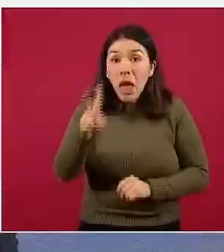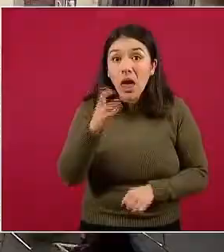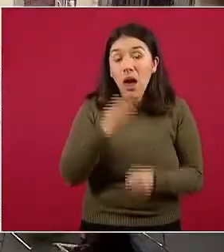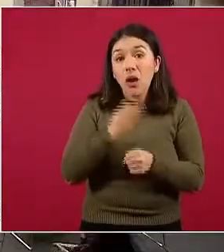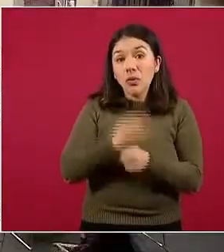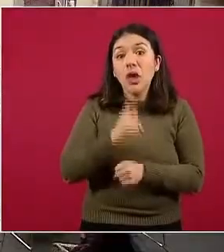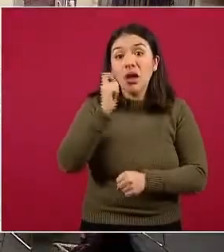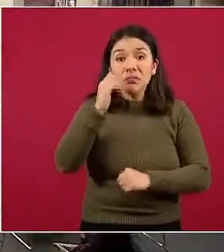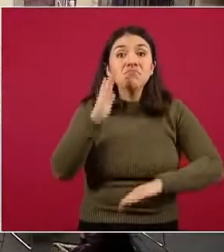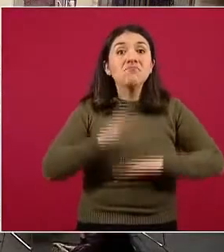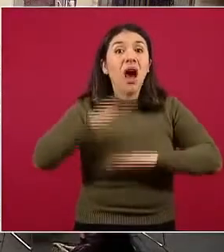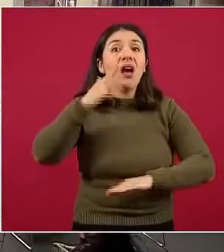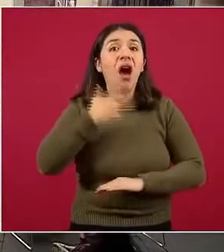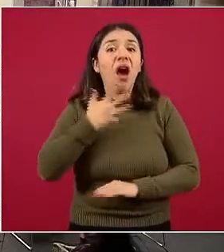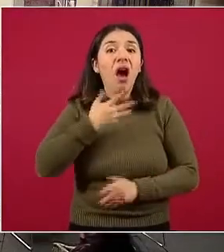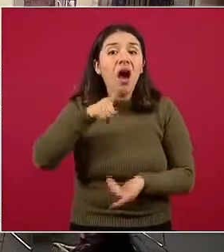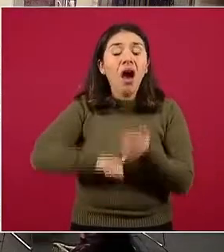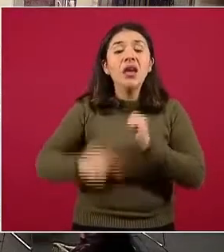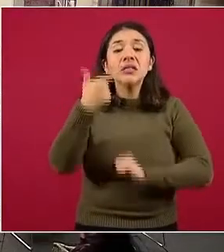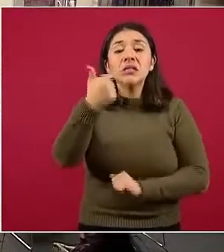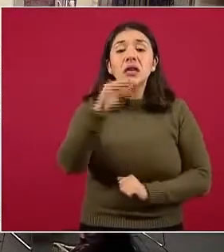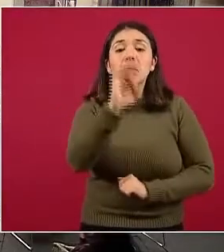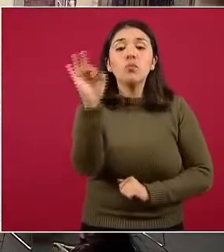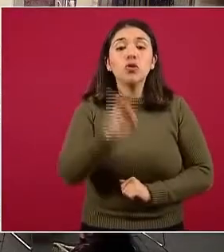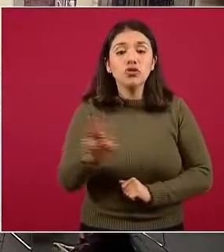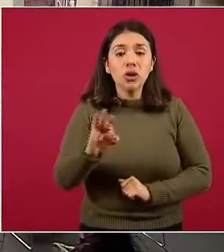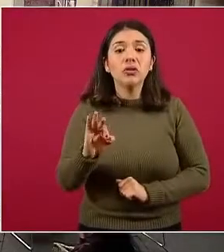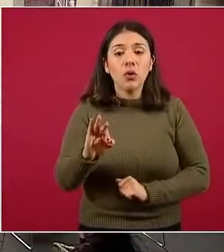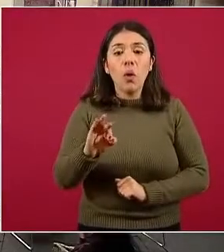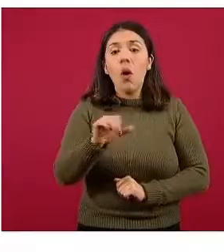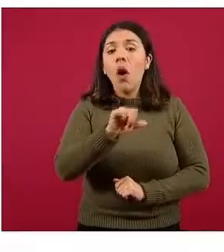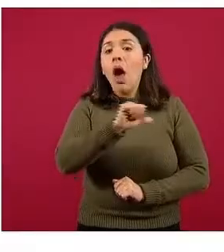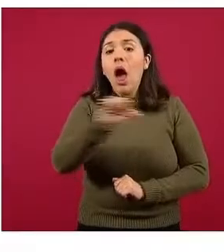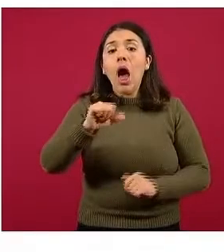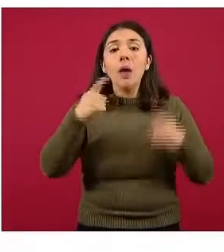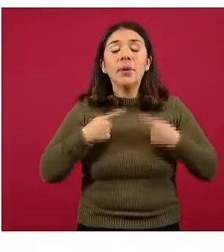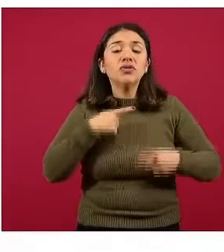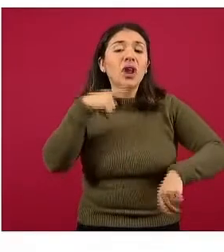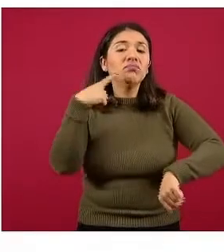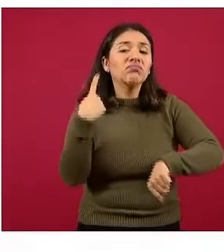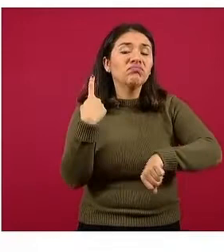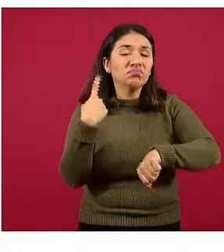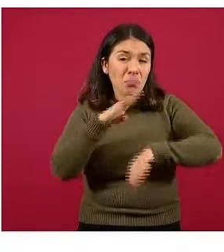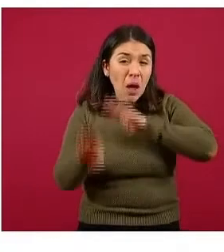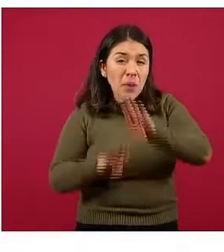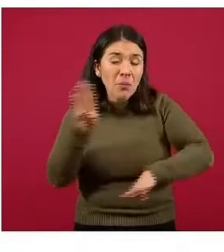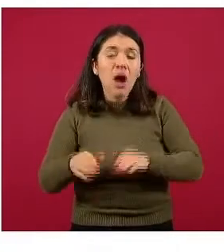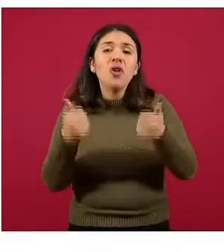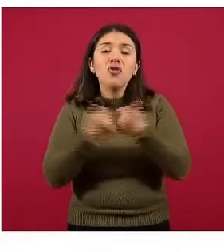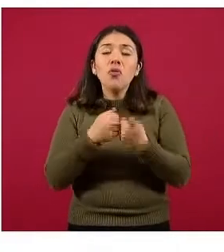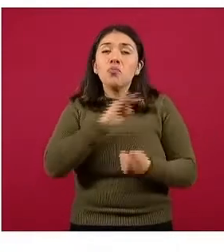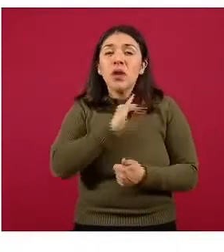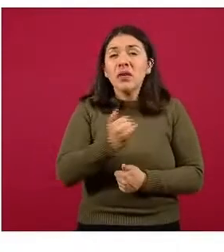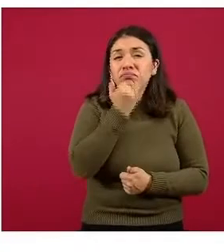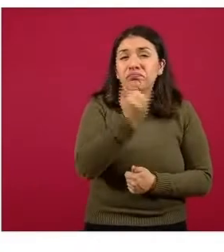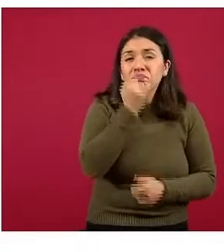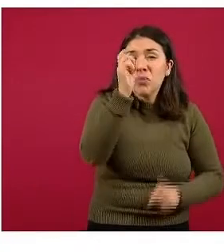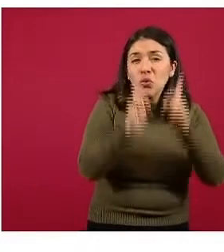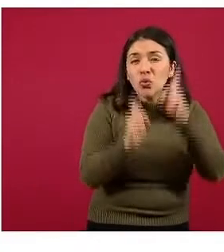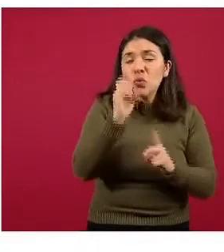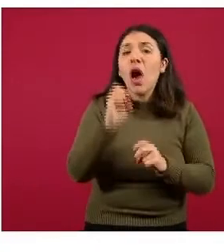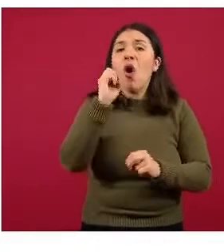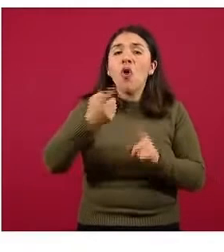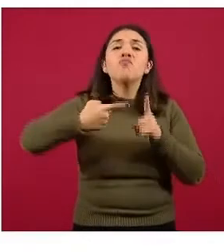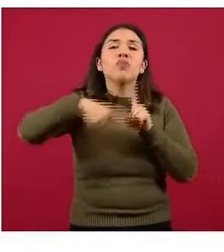observa un incremento del 7% de las defunciones sospechosas y confirmadas de la semana 47 a